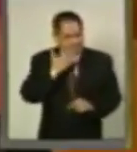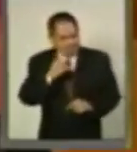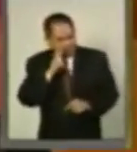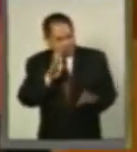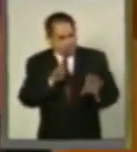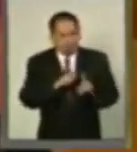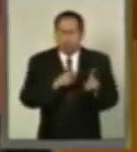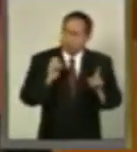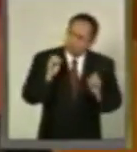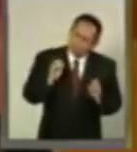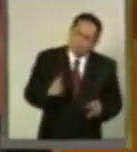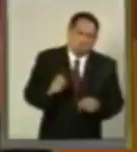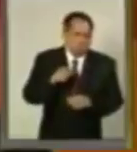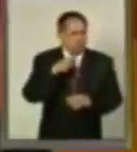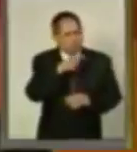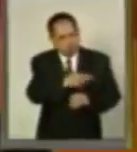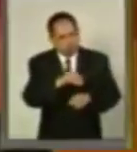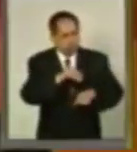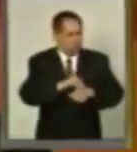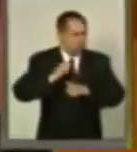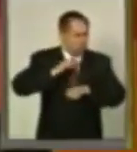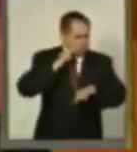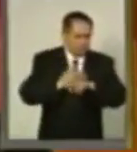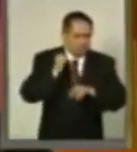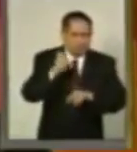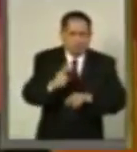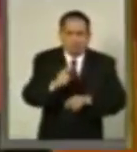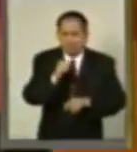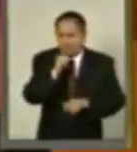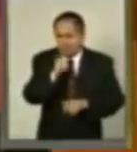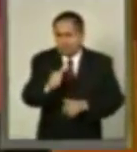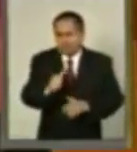justificara venturosamente su paso por este importante cargo.